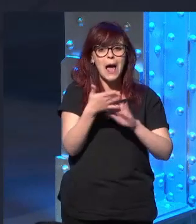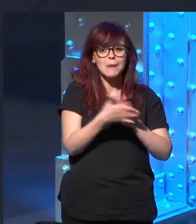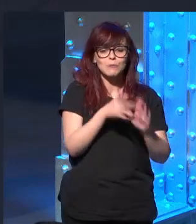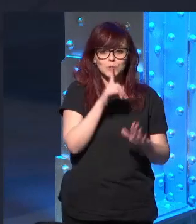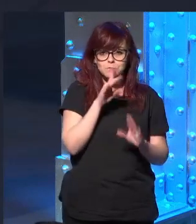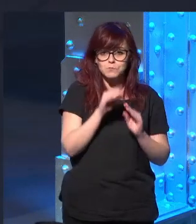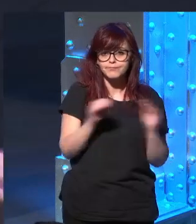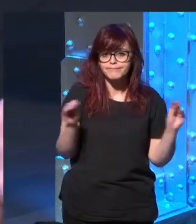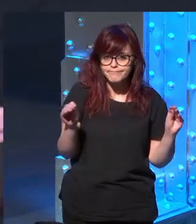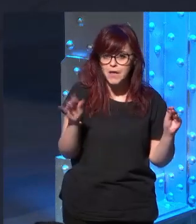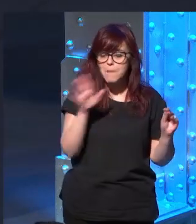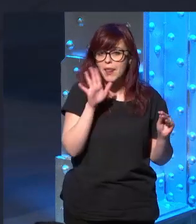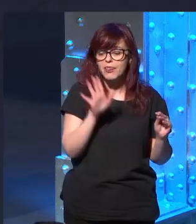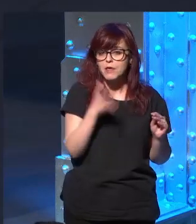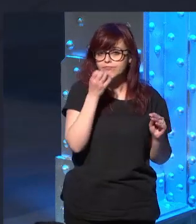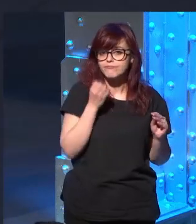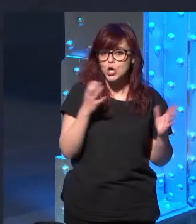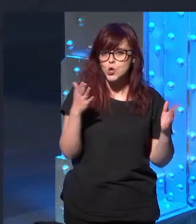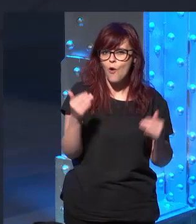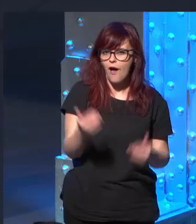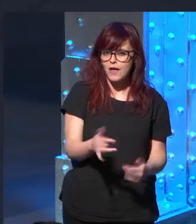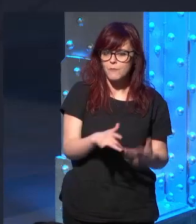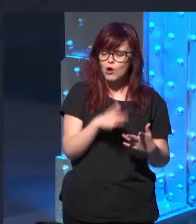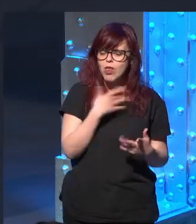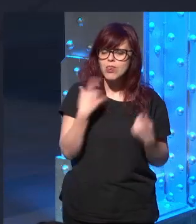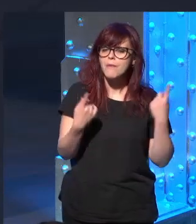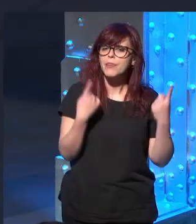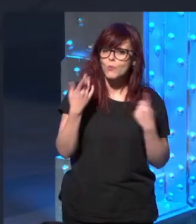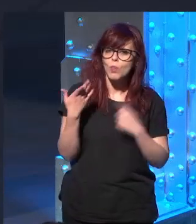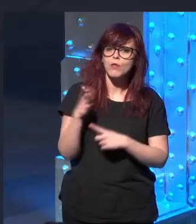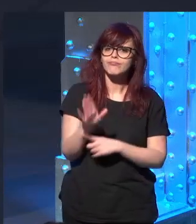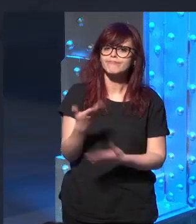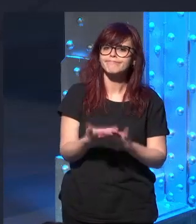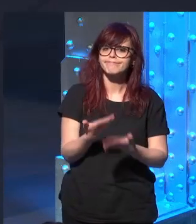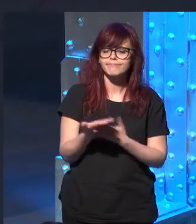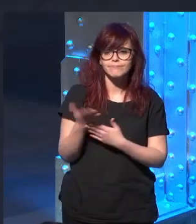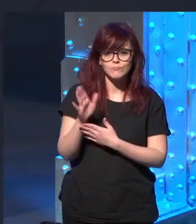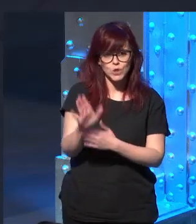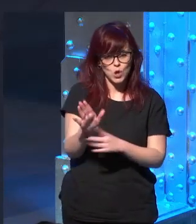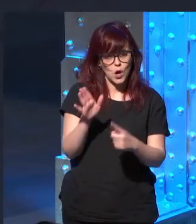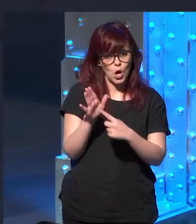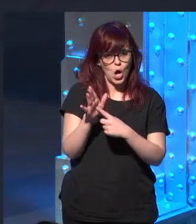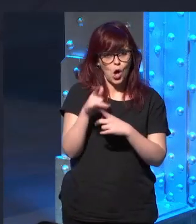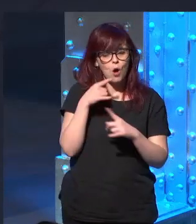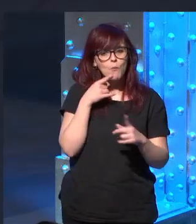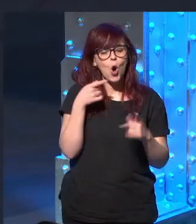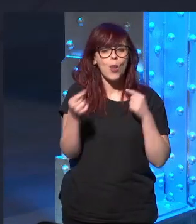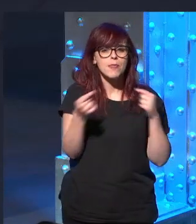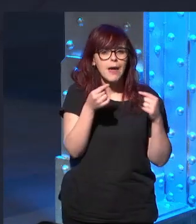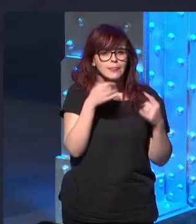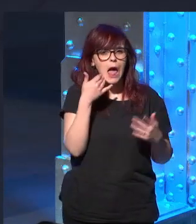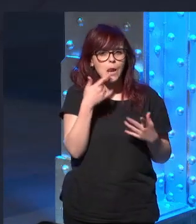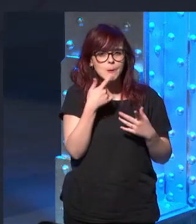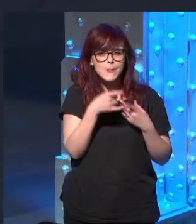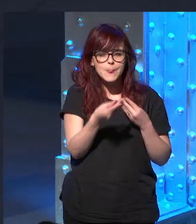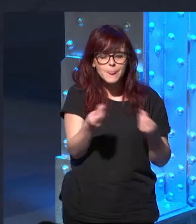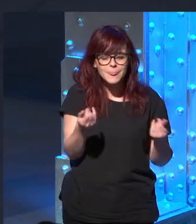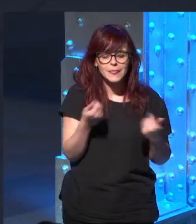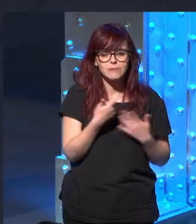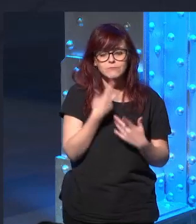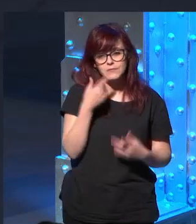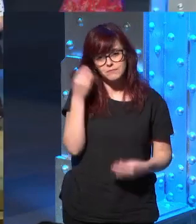hablamos de ello, está bien ponerlo sobre la mesa como mínimo para que se abra un debate, si puede ser. Yo es que